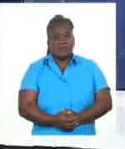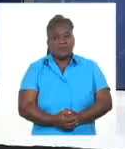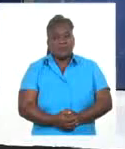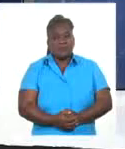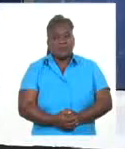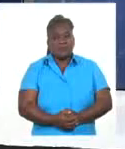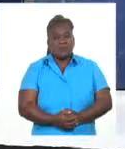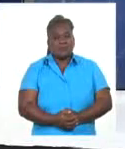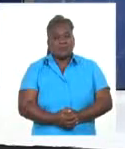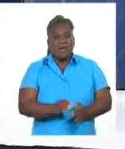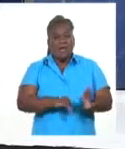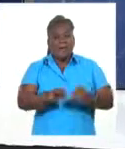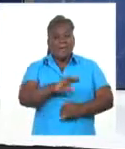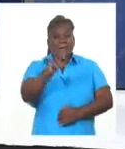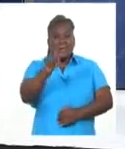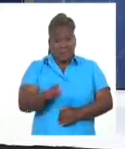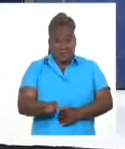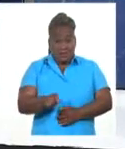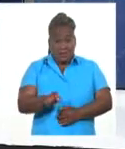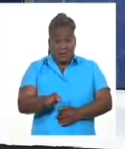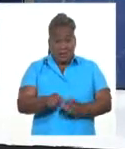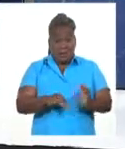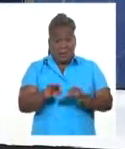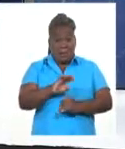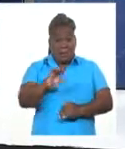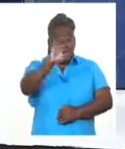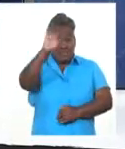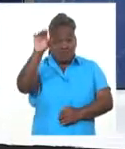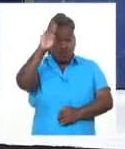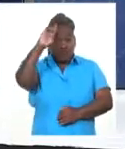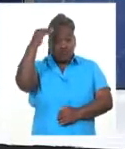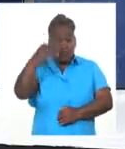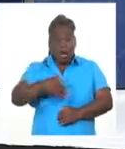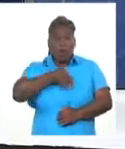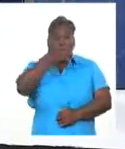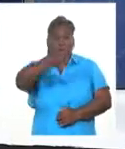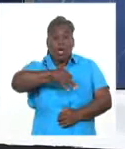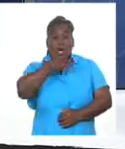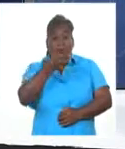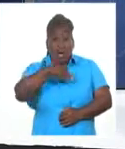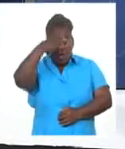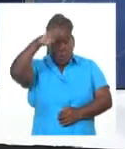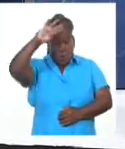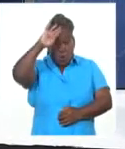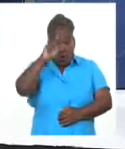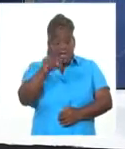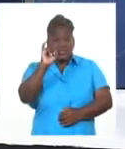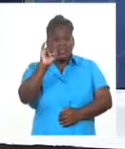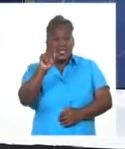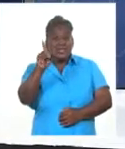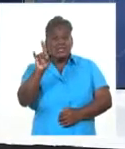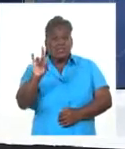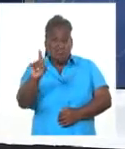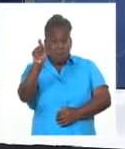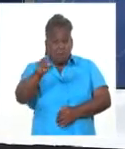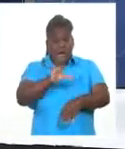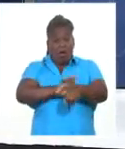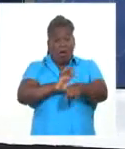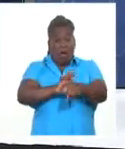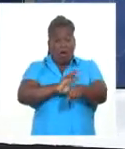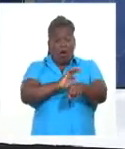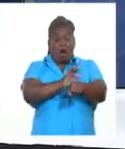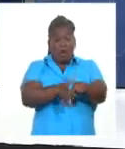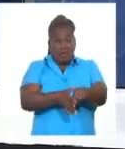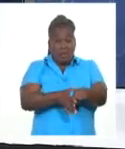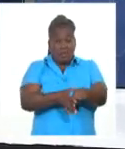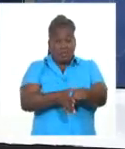El Ministerio de Salud Pública de Cuba en su sitio web informa que en el país se reportaron 619 nuevos casos de COVID-19 durante la